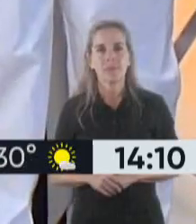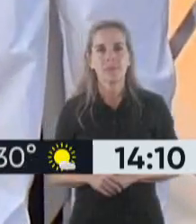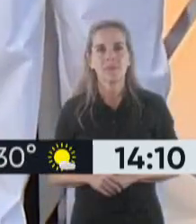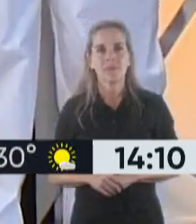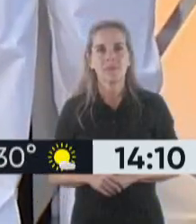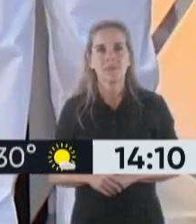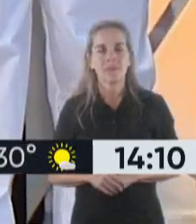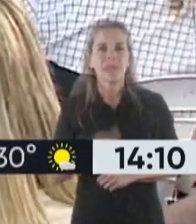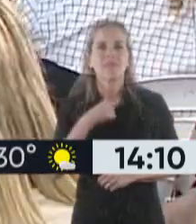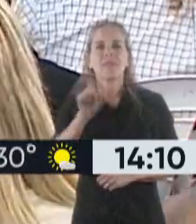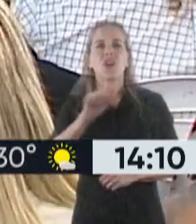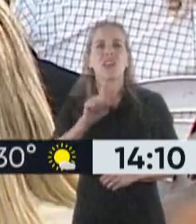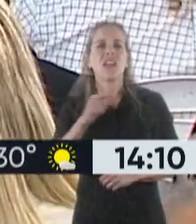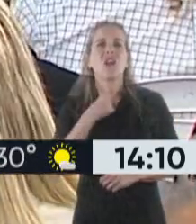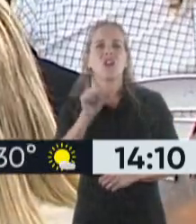Y no los quiero aburrir.